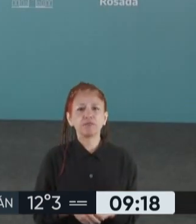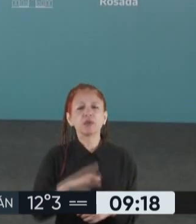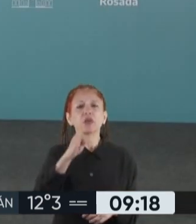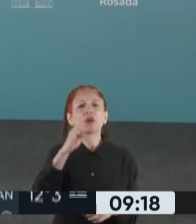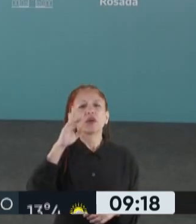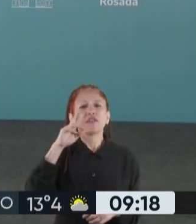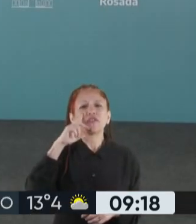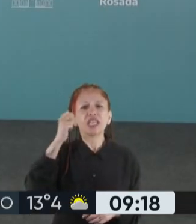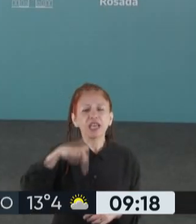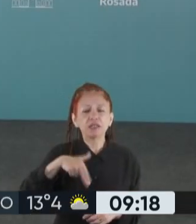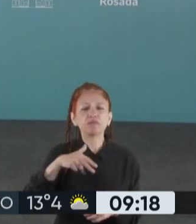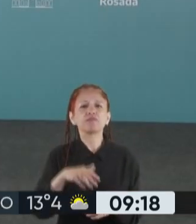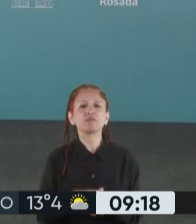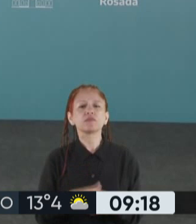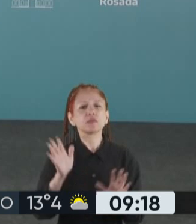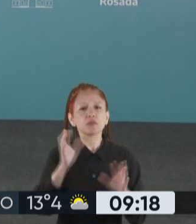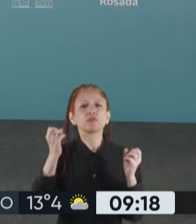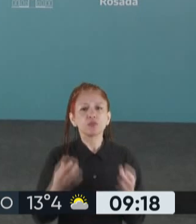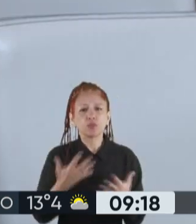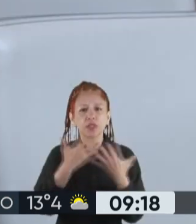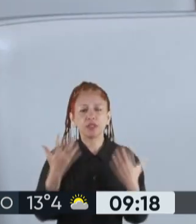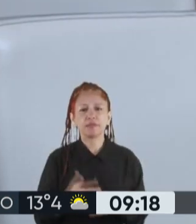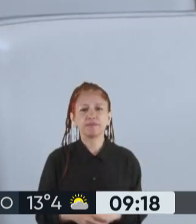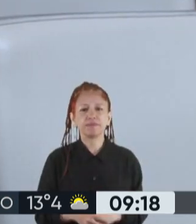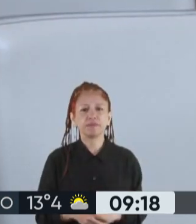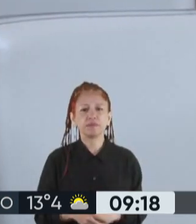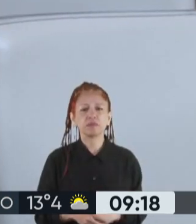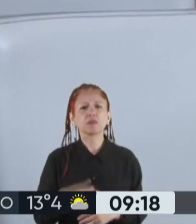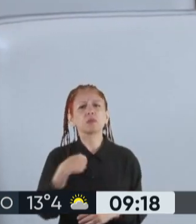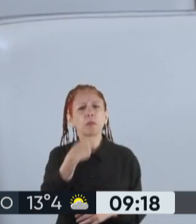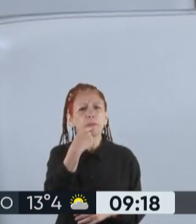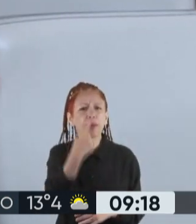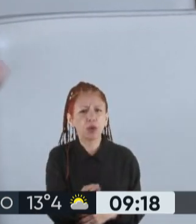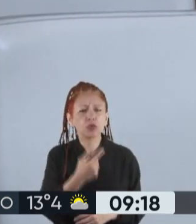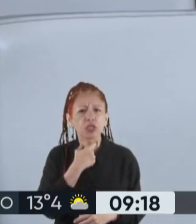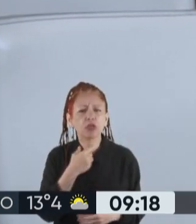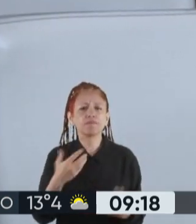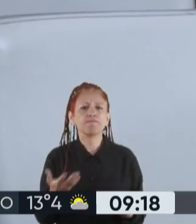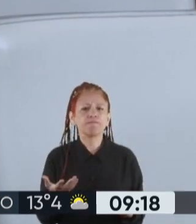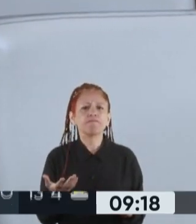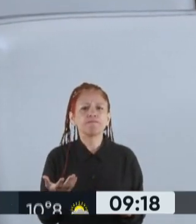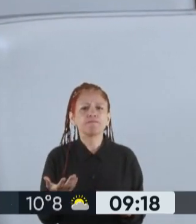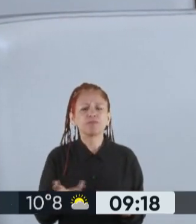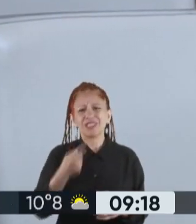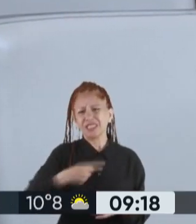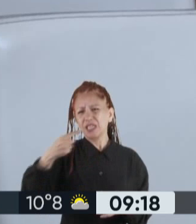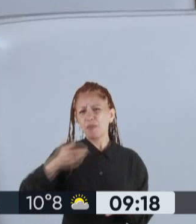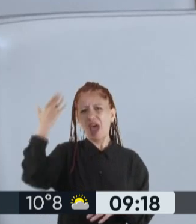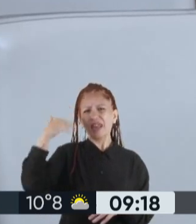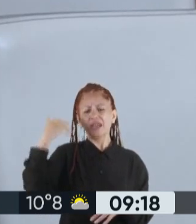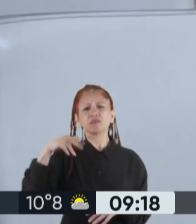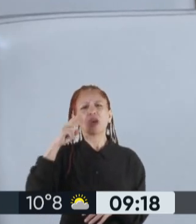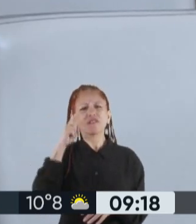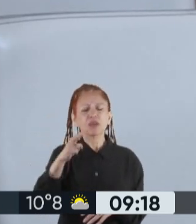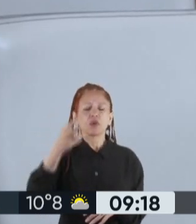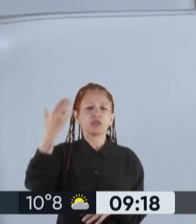Brian Meyer, El Litoral. Portavoz, Brian, ¿cómo le va? Buen día. Le quería preguntar, lamentablemente se dio hace algunas semanas la